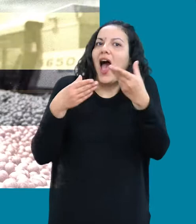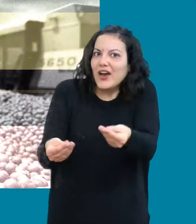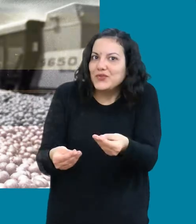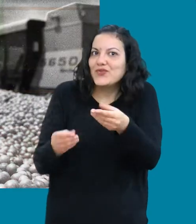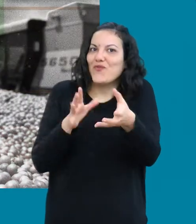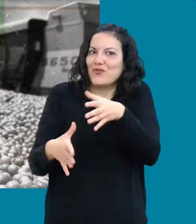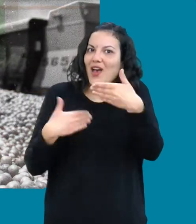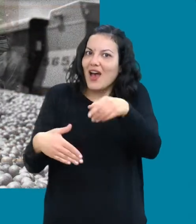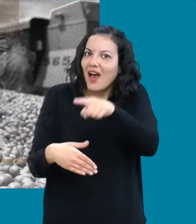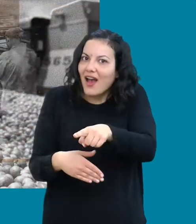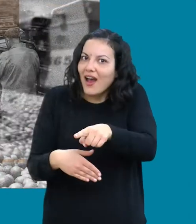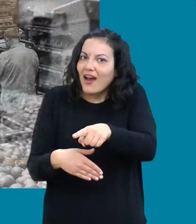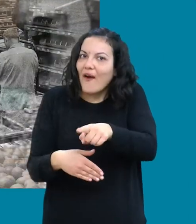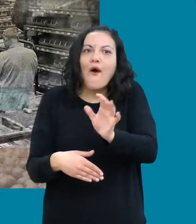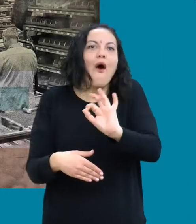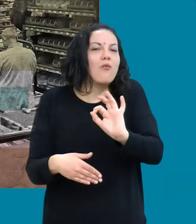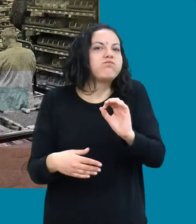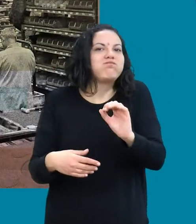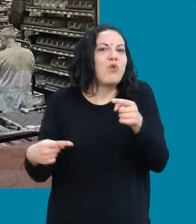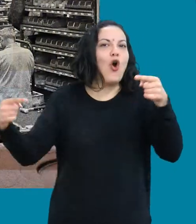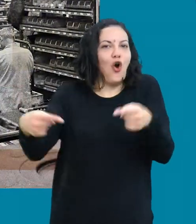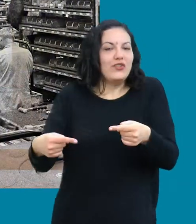de desarrollo o si debemos ponerlo en discusión.